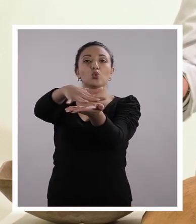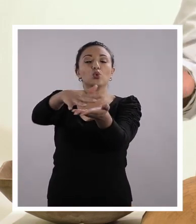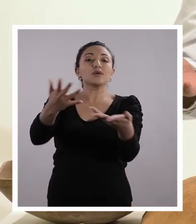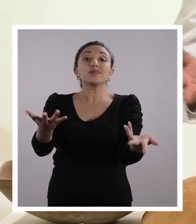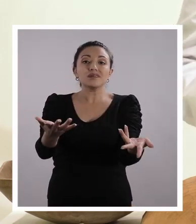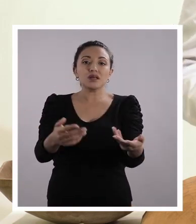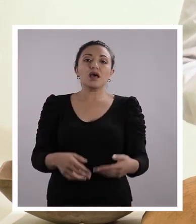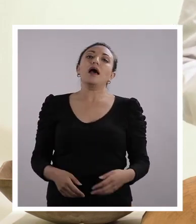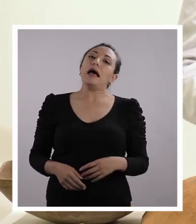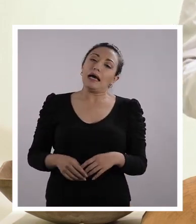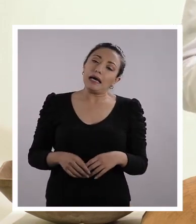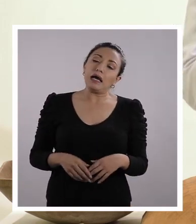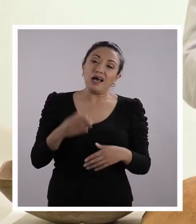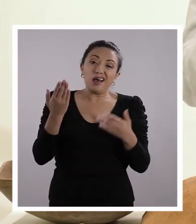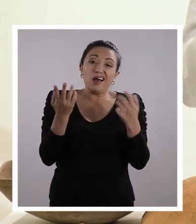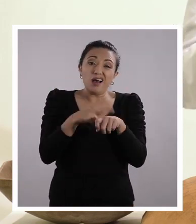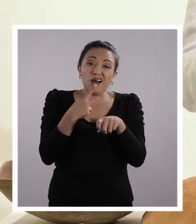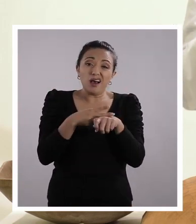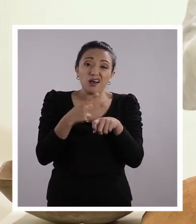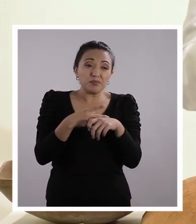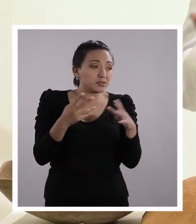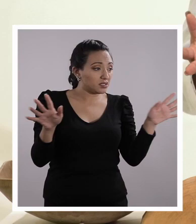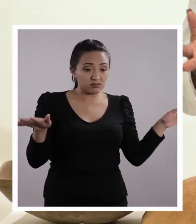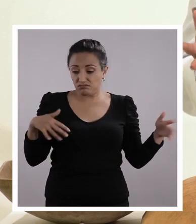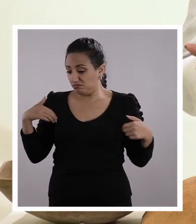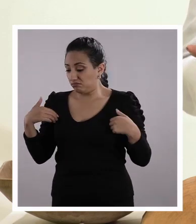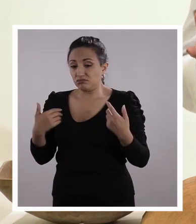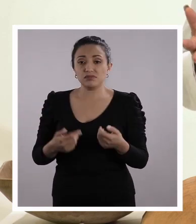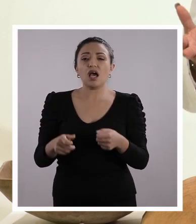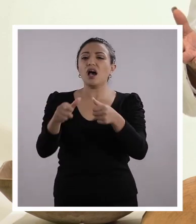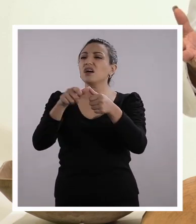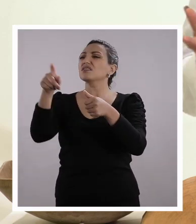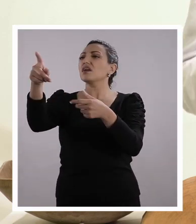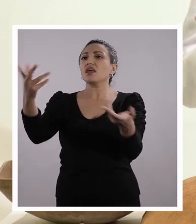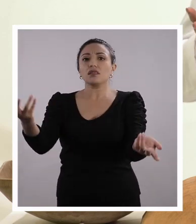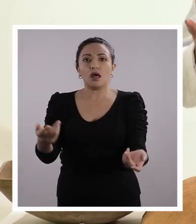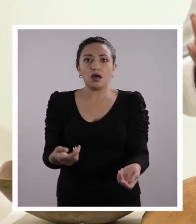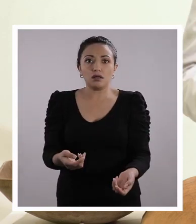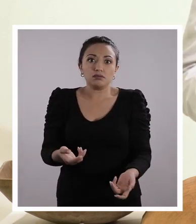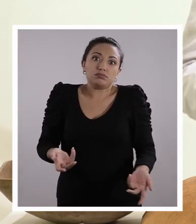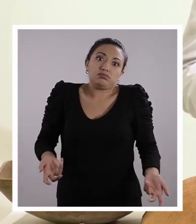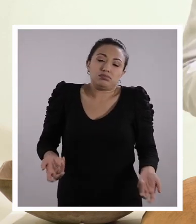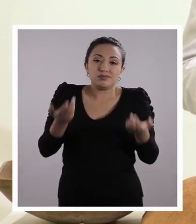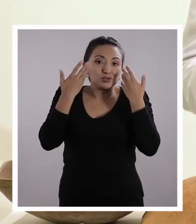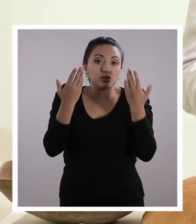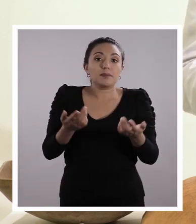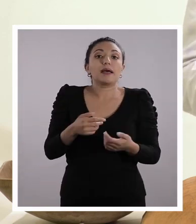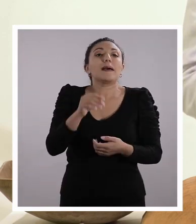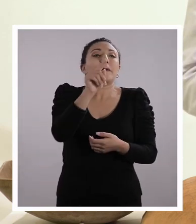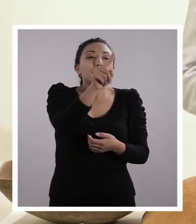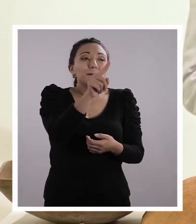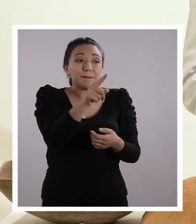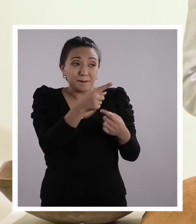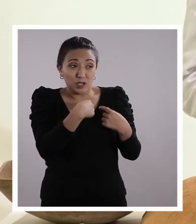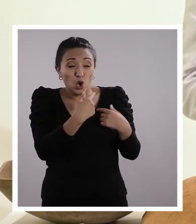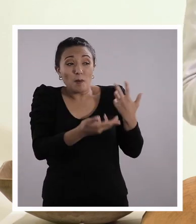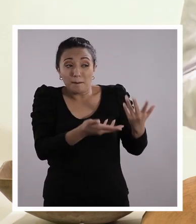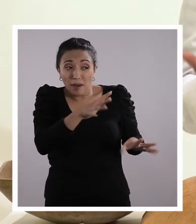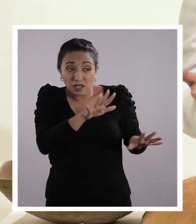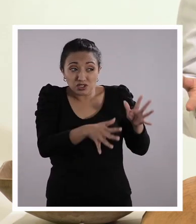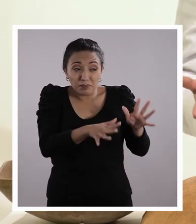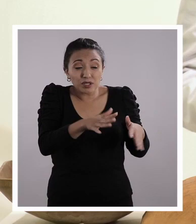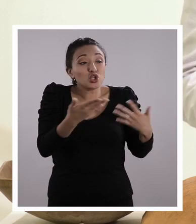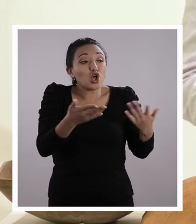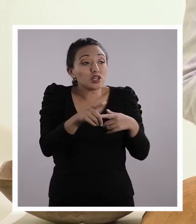referencia claro no todos a veces nos ubicamos bien en el espacio y cuando una persona te dice está cerquita yo creo que lo más asertivo es decirle